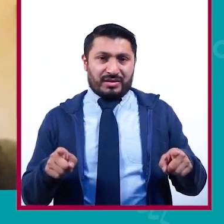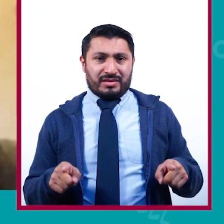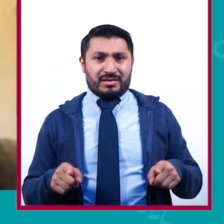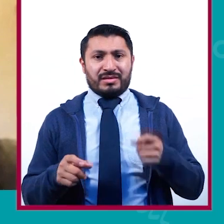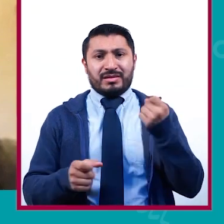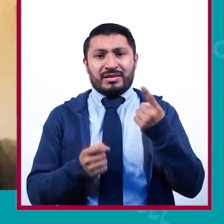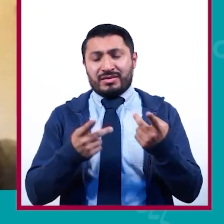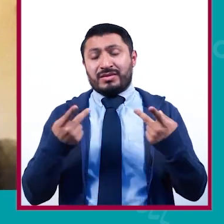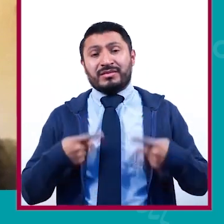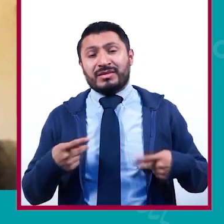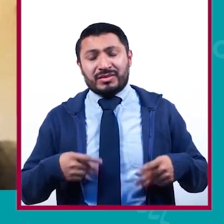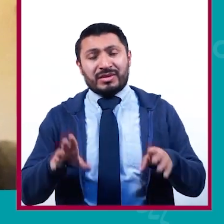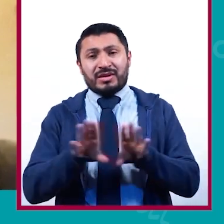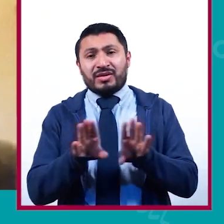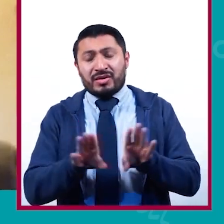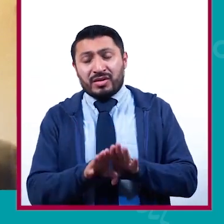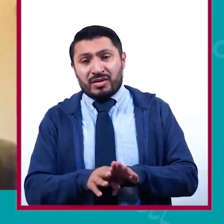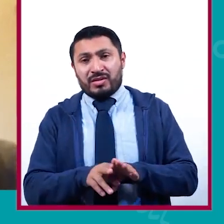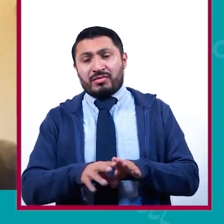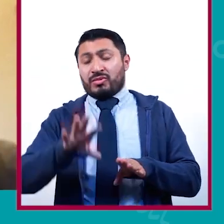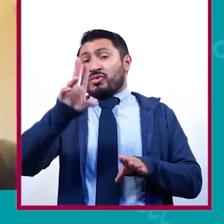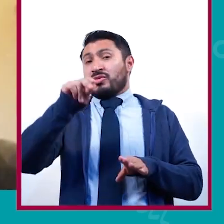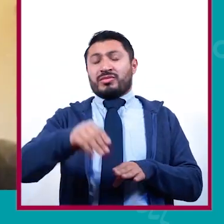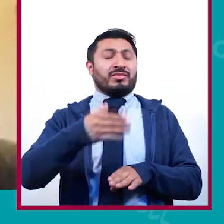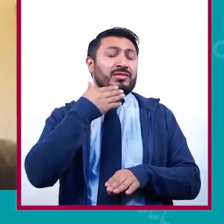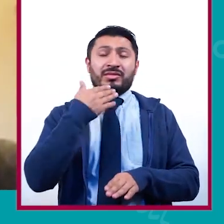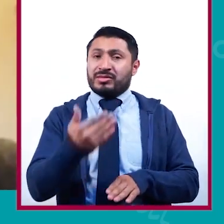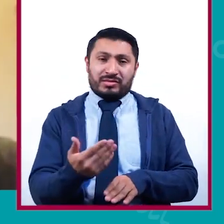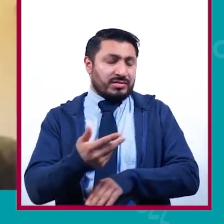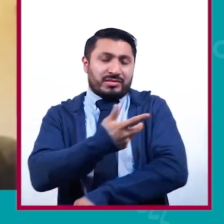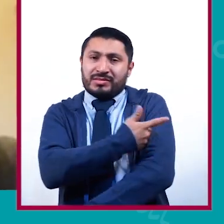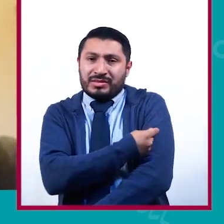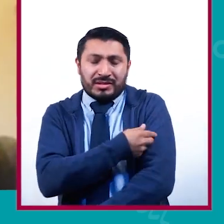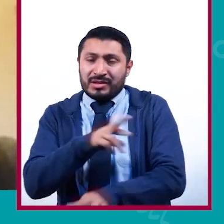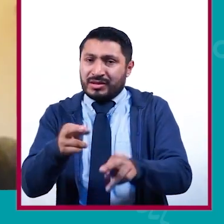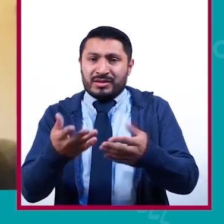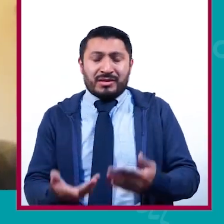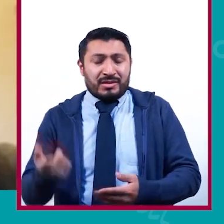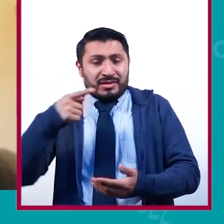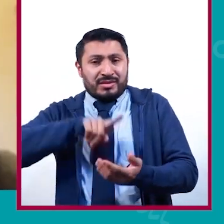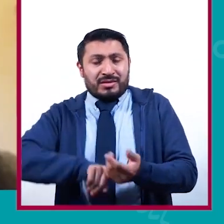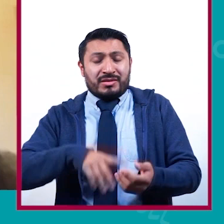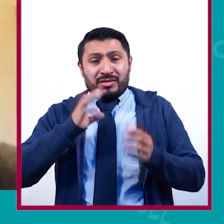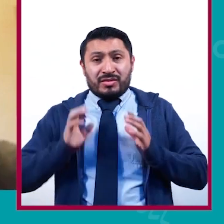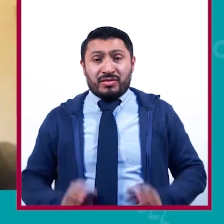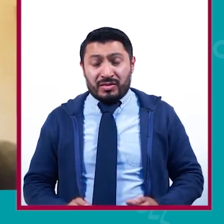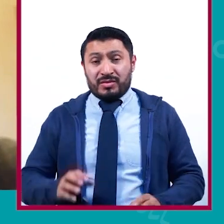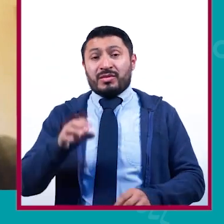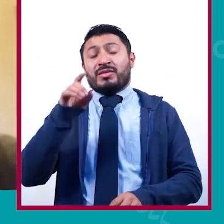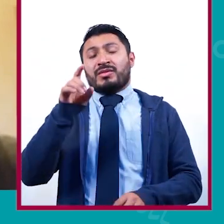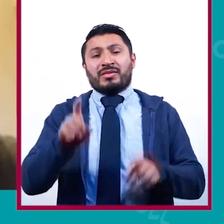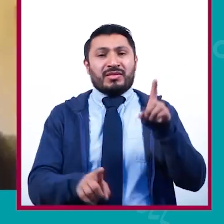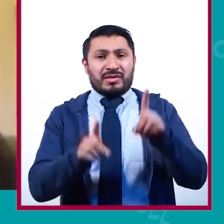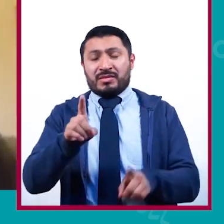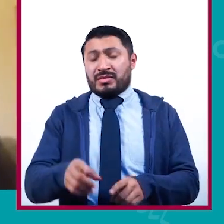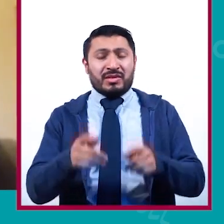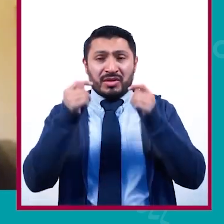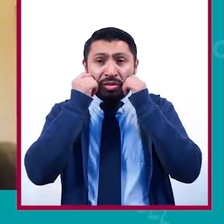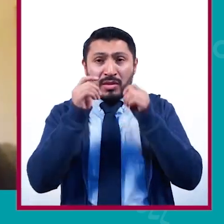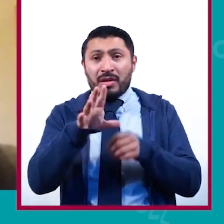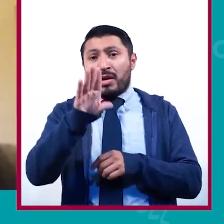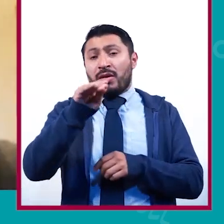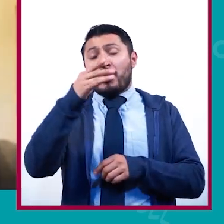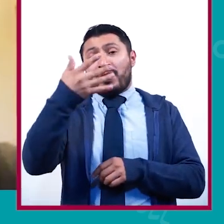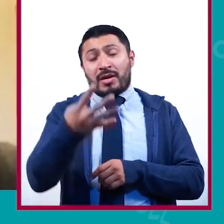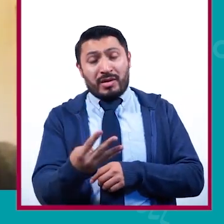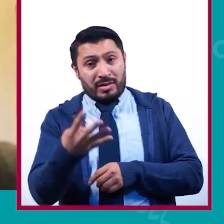inmunosuprimidas, inmunocomprometidas, que no van a tener una buena eficiencia en la vacuna, aún así esta tenga un porcentaje del 99% de eficiencia